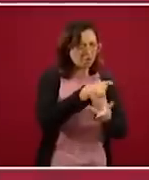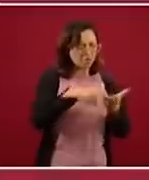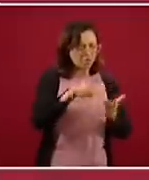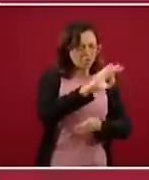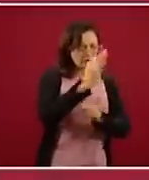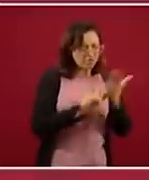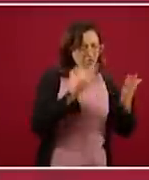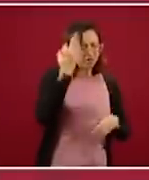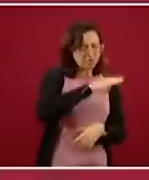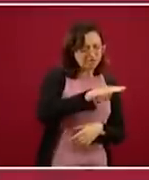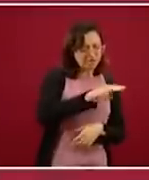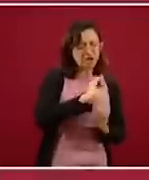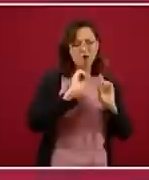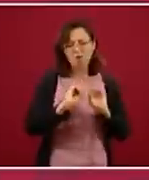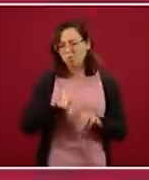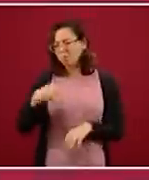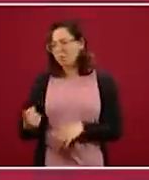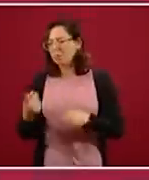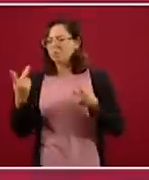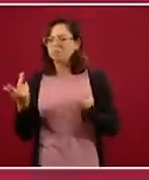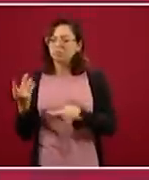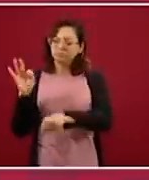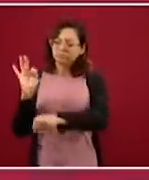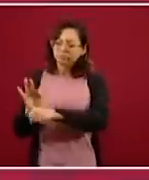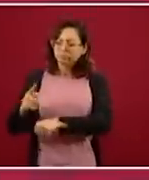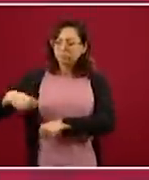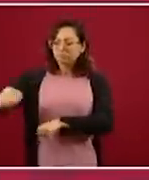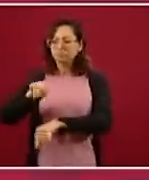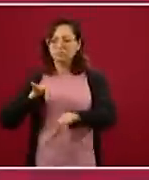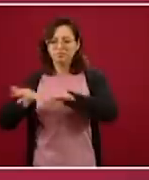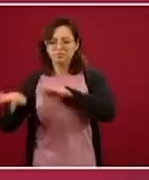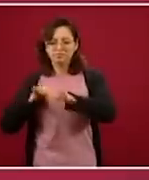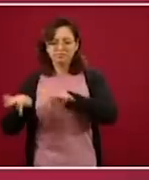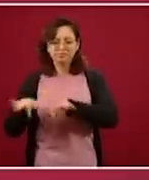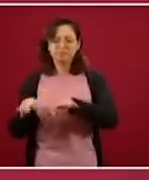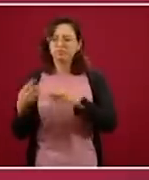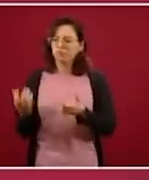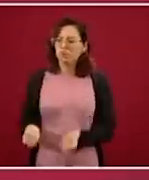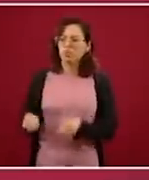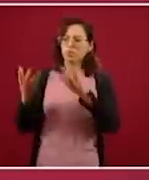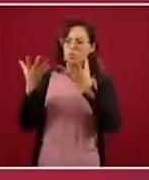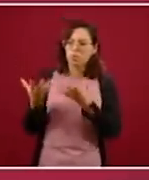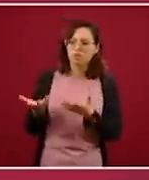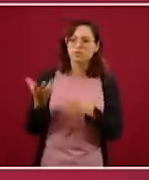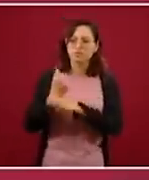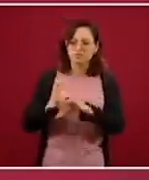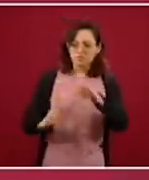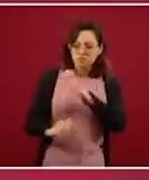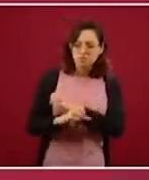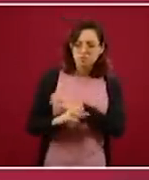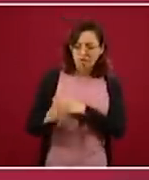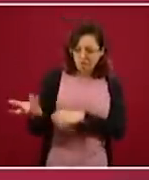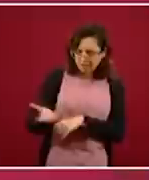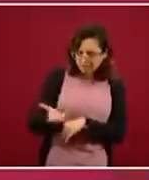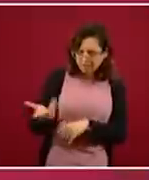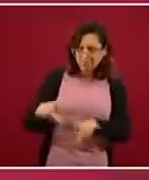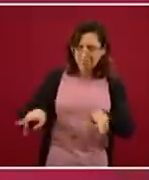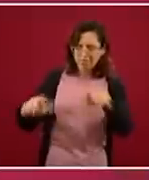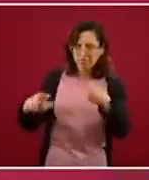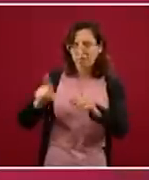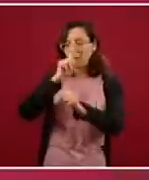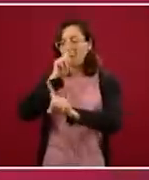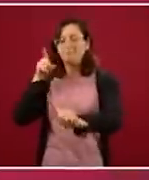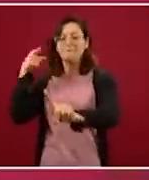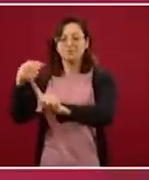falsas o los mecanismos de protección de los trabajadores y de producción de finalmente el producto central, el